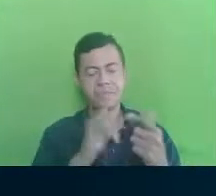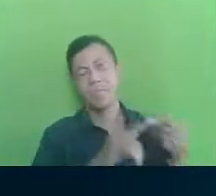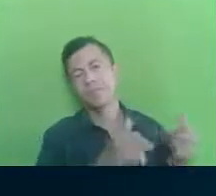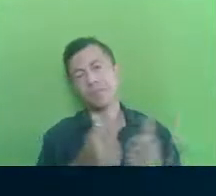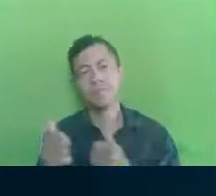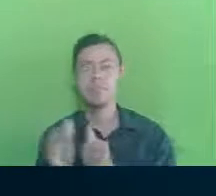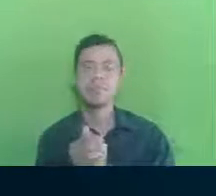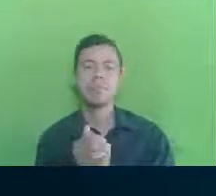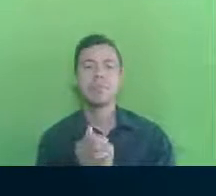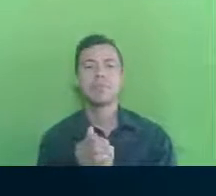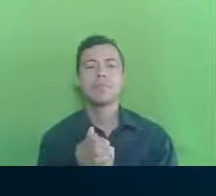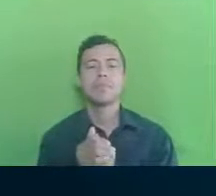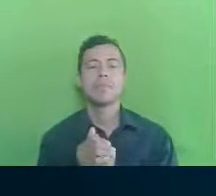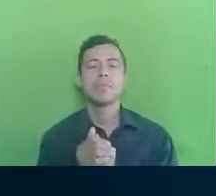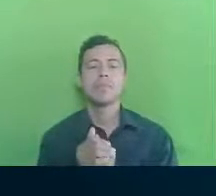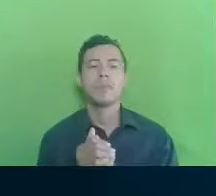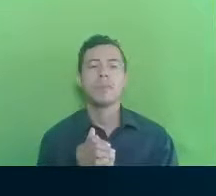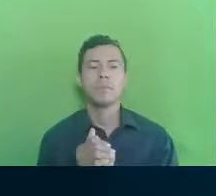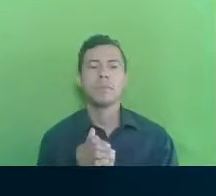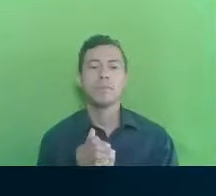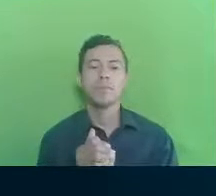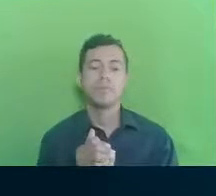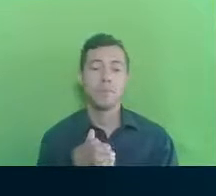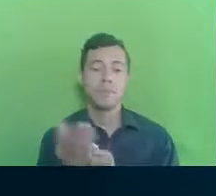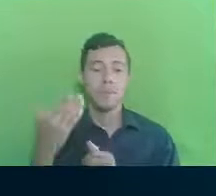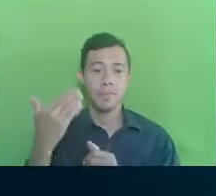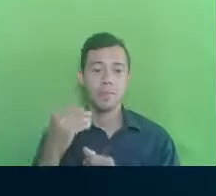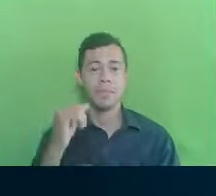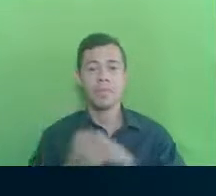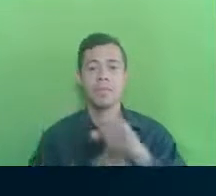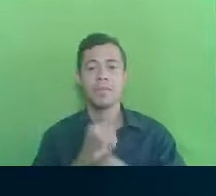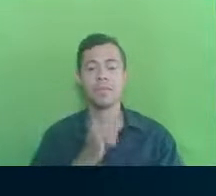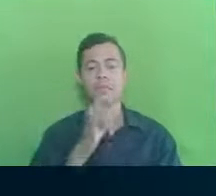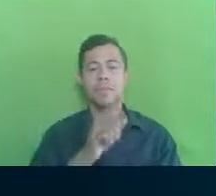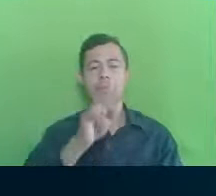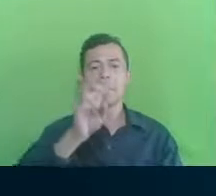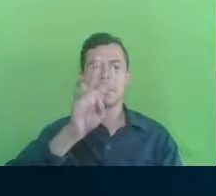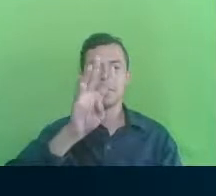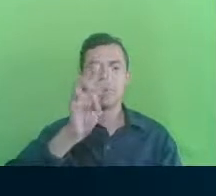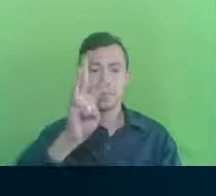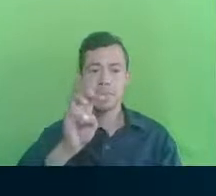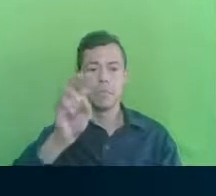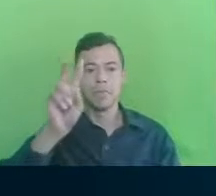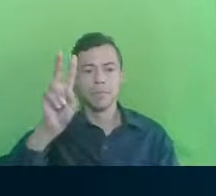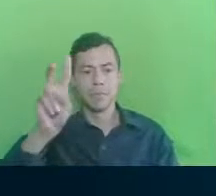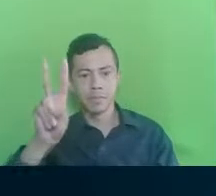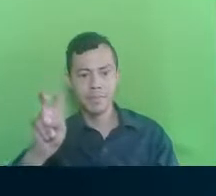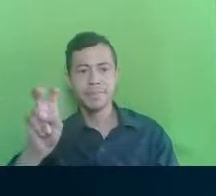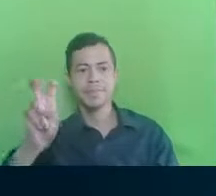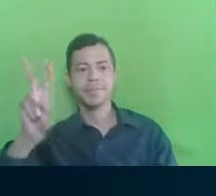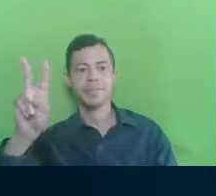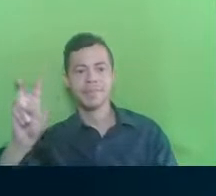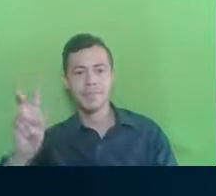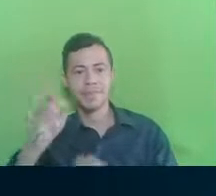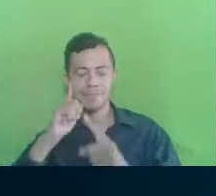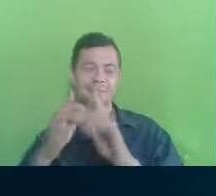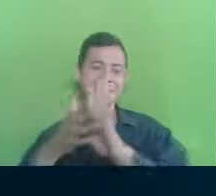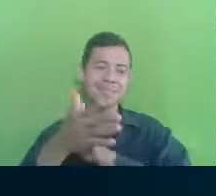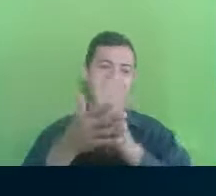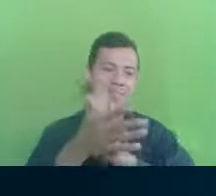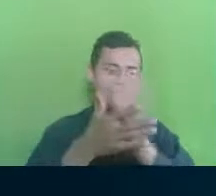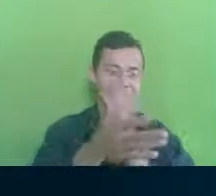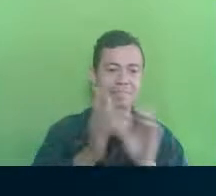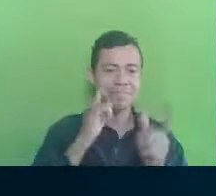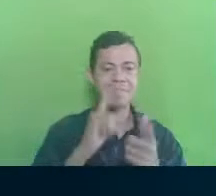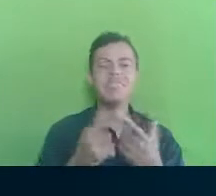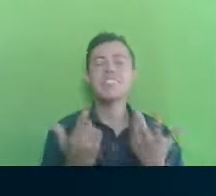principal que les hablaba en el 1877 y el algoritmo, la red neuronal que detectaba los dígitos, era la falta